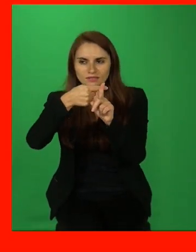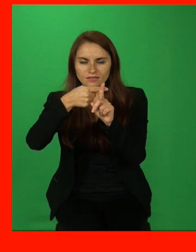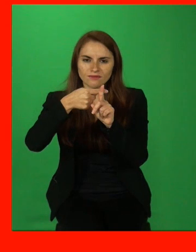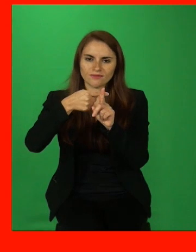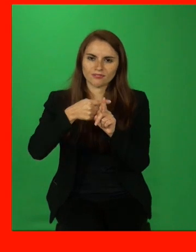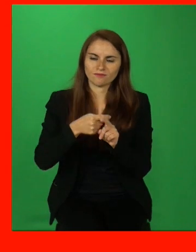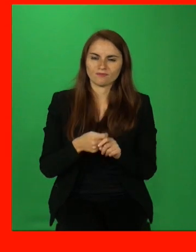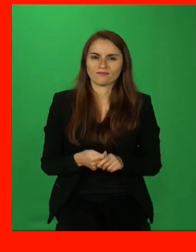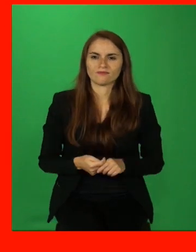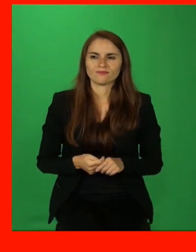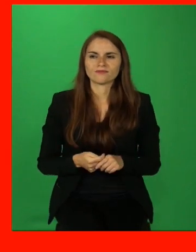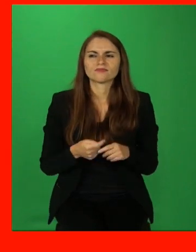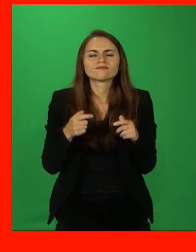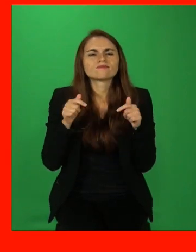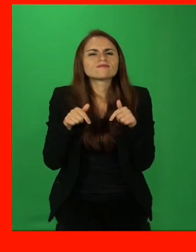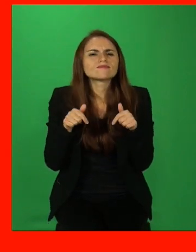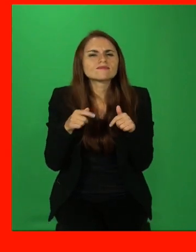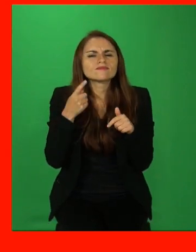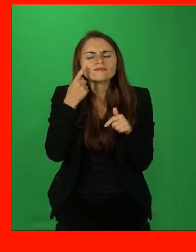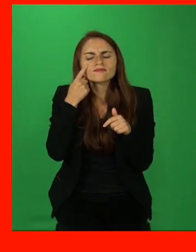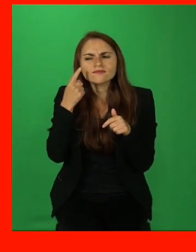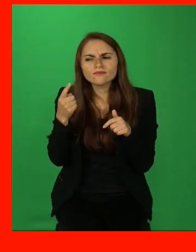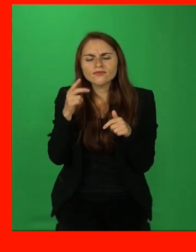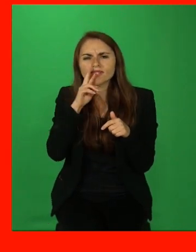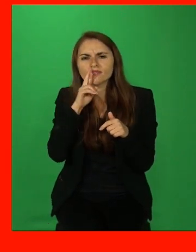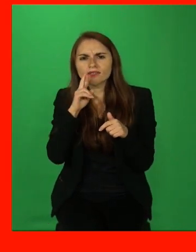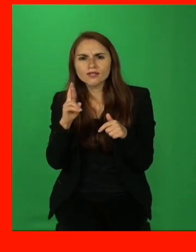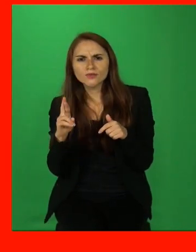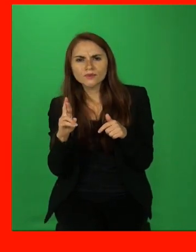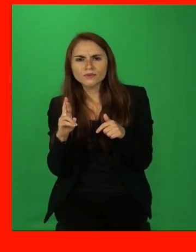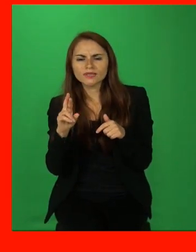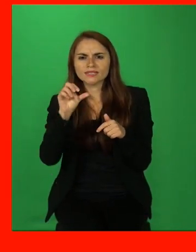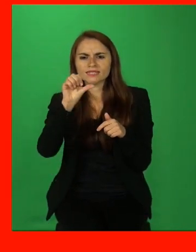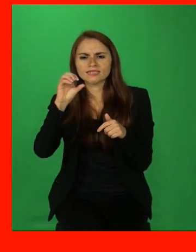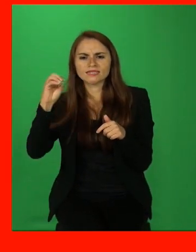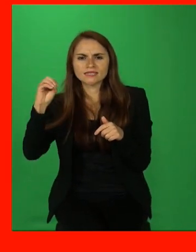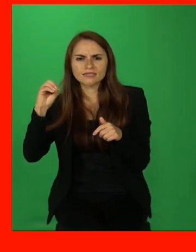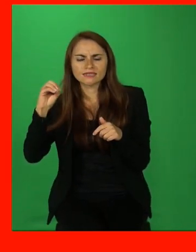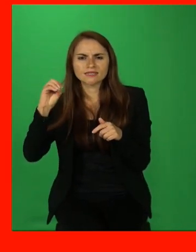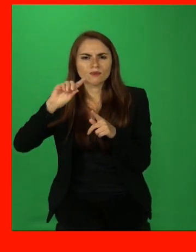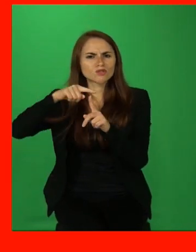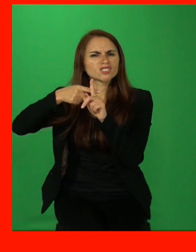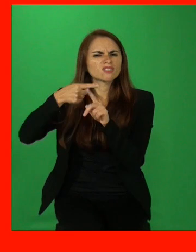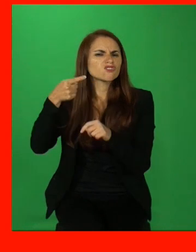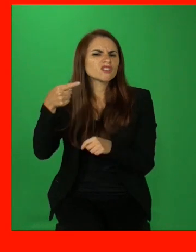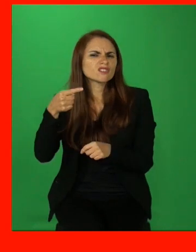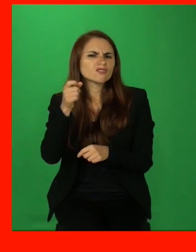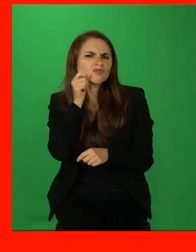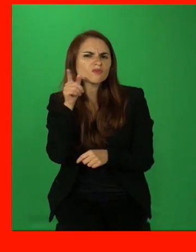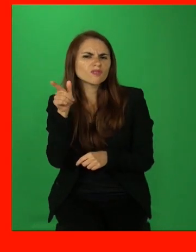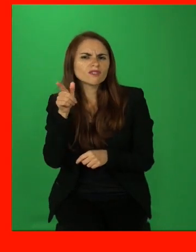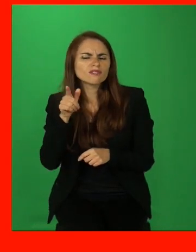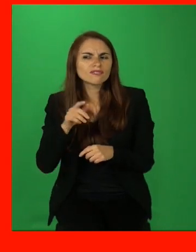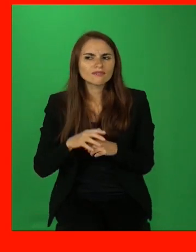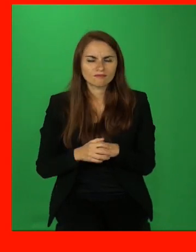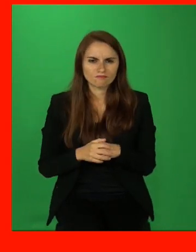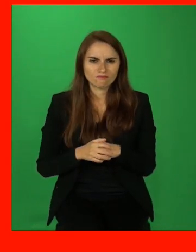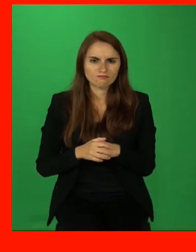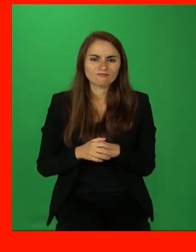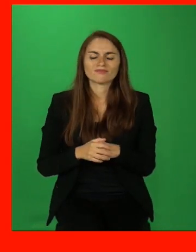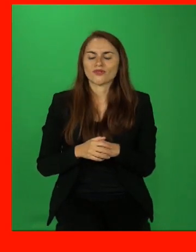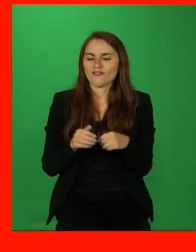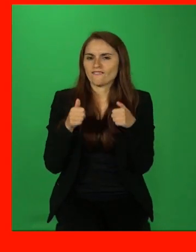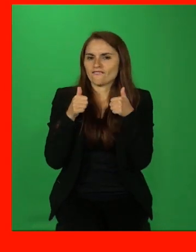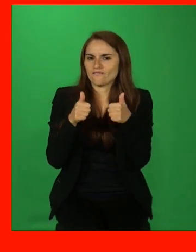muy bien ahora nos fijamos en el signo de nuestro resultado o de nuestro producto lo tiene es